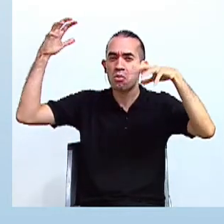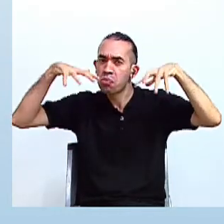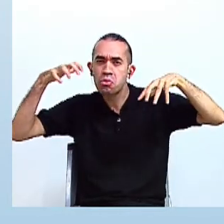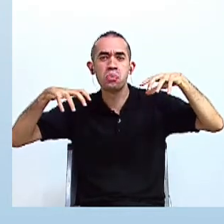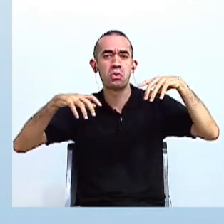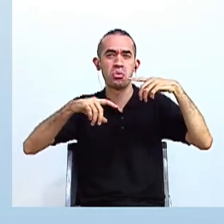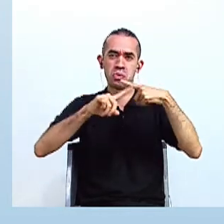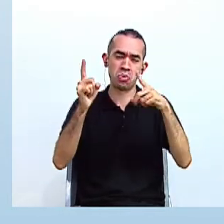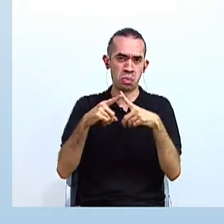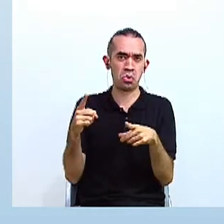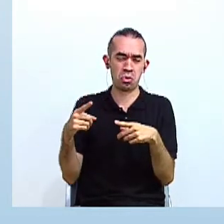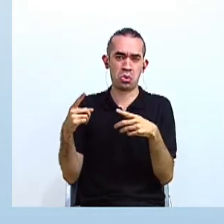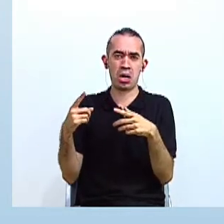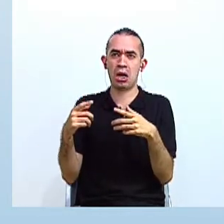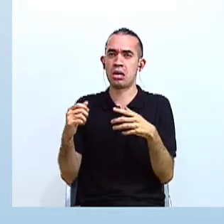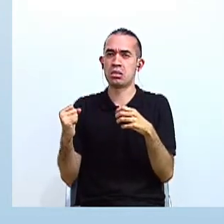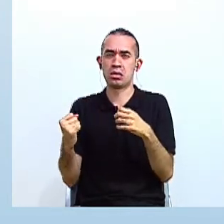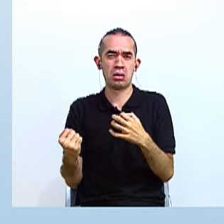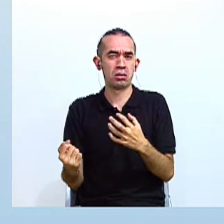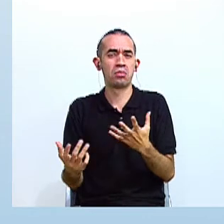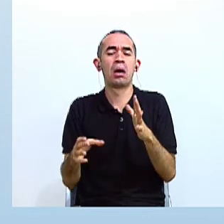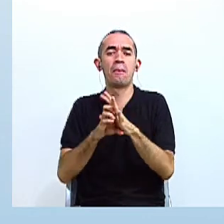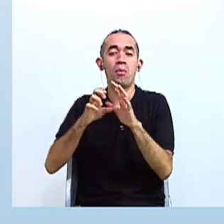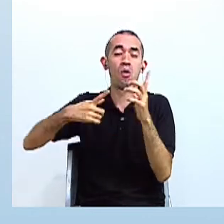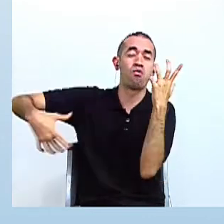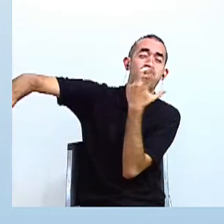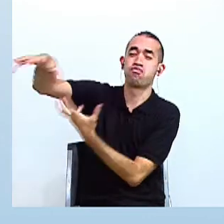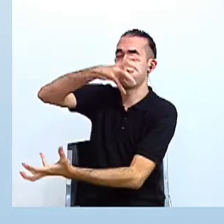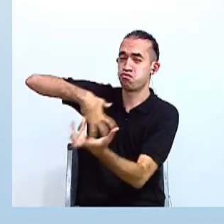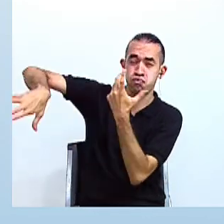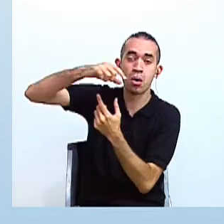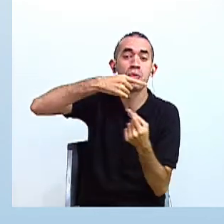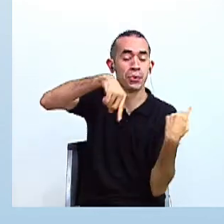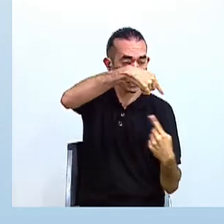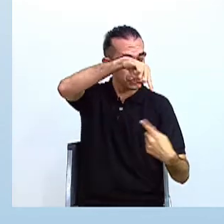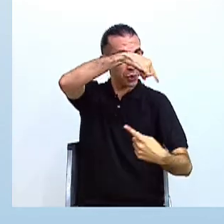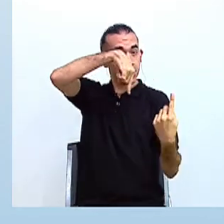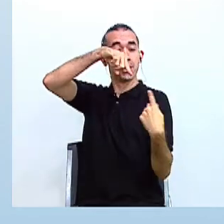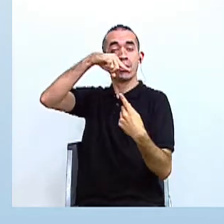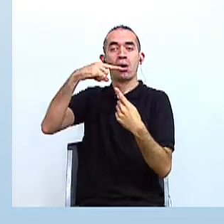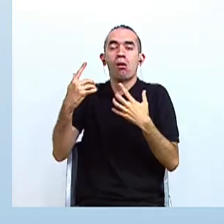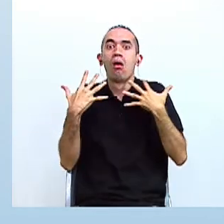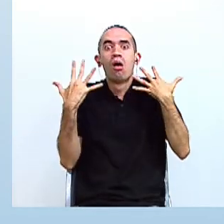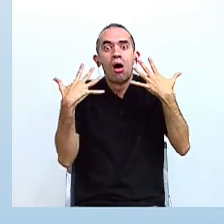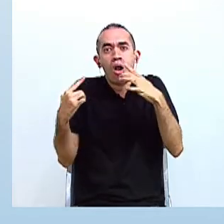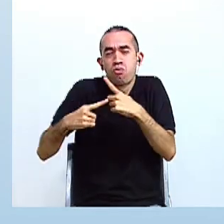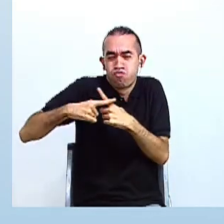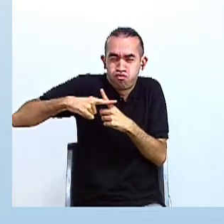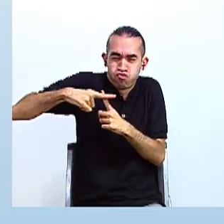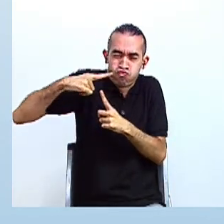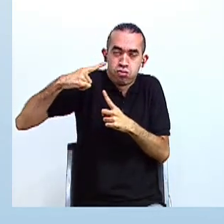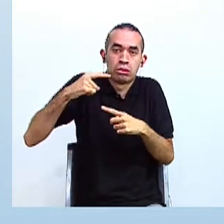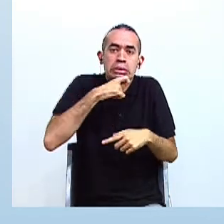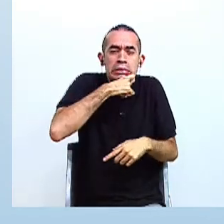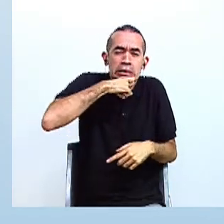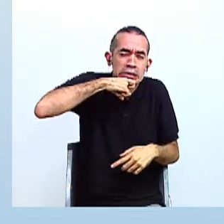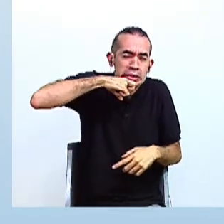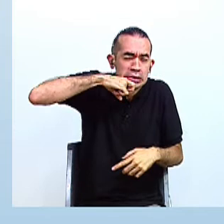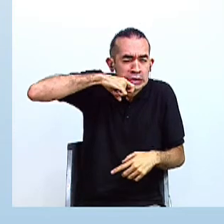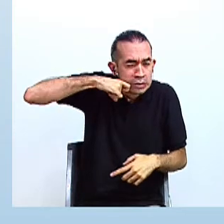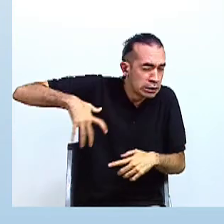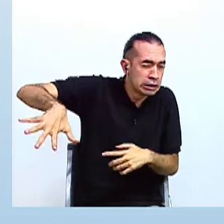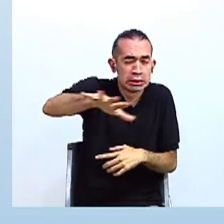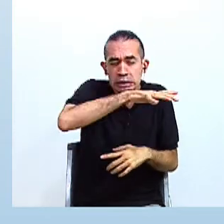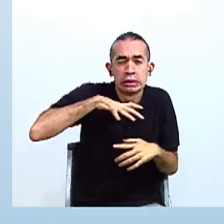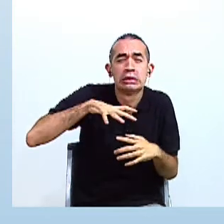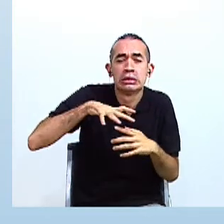presentando, pero que se volverían más frecuentes. Los huracanes, los tornados, las olas de calor, las sequías, las inundaciones, y